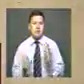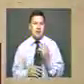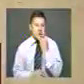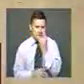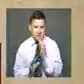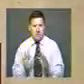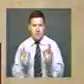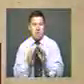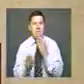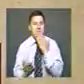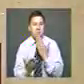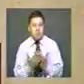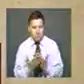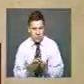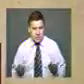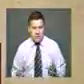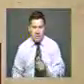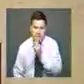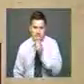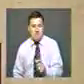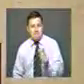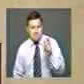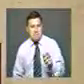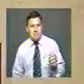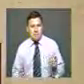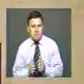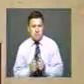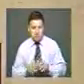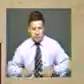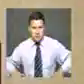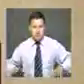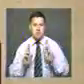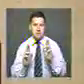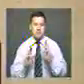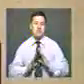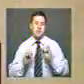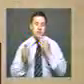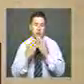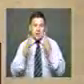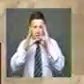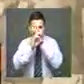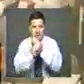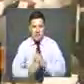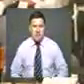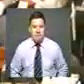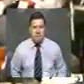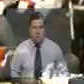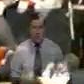interesantes. Agradecemos a todas las personas que nos acompañaron en este recinto y que tengan una feliz noche.